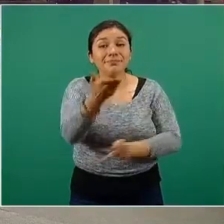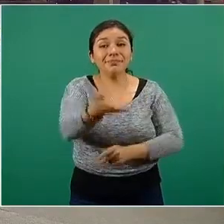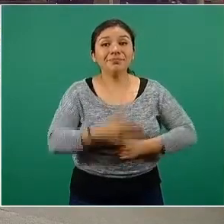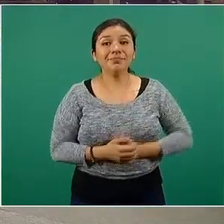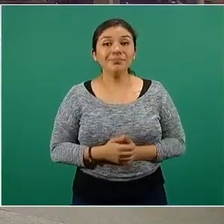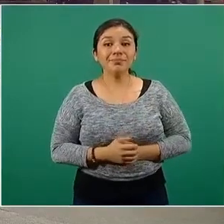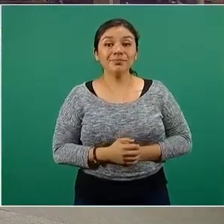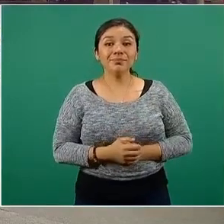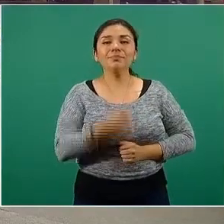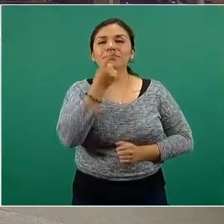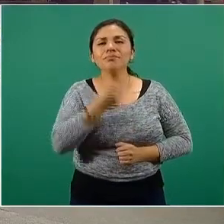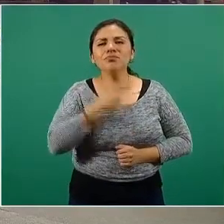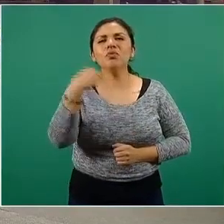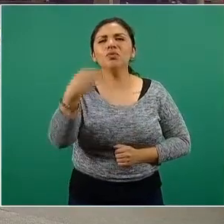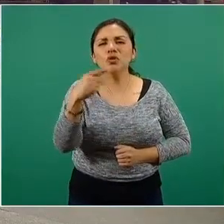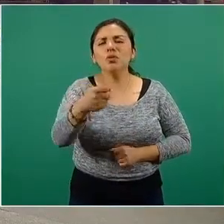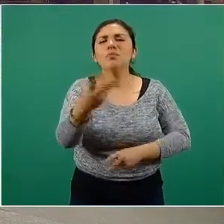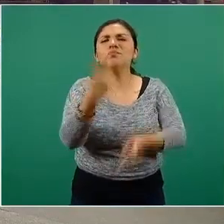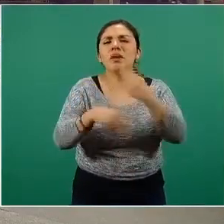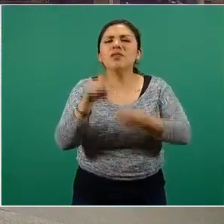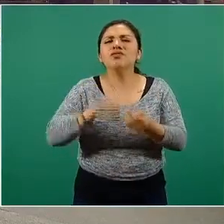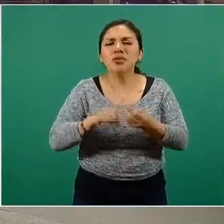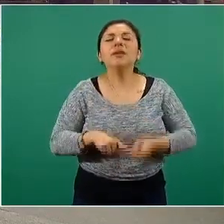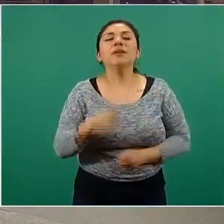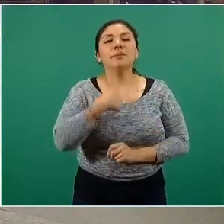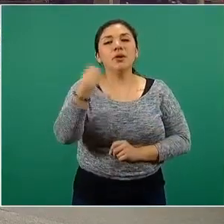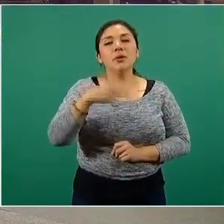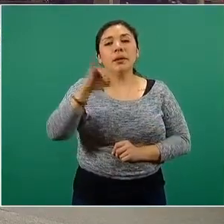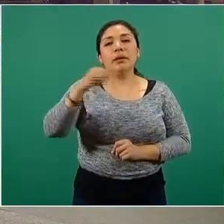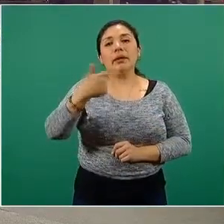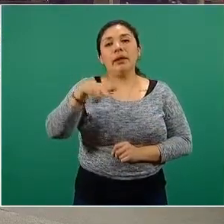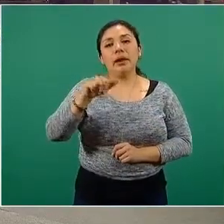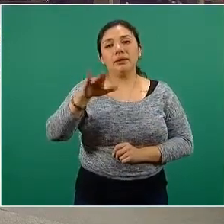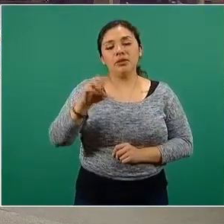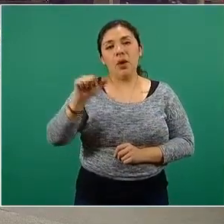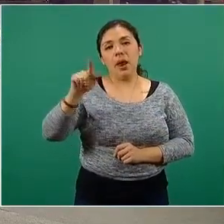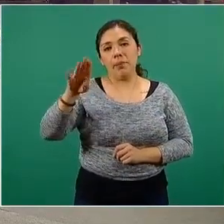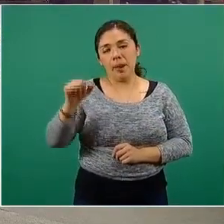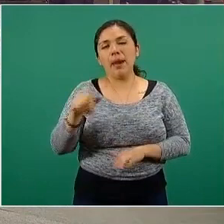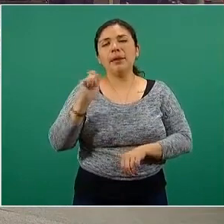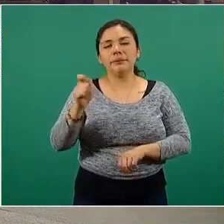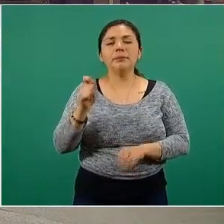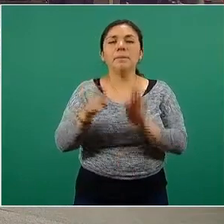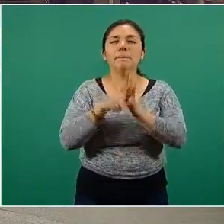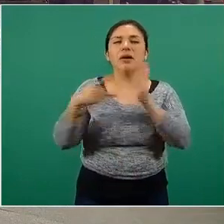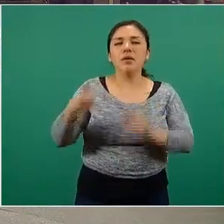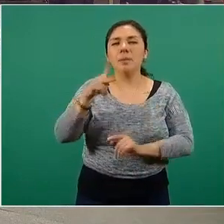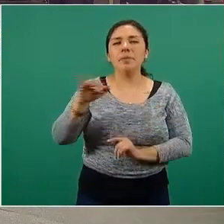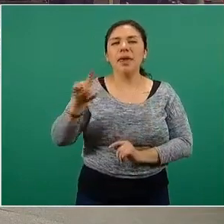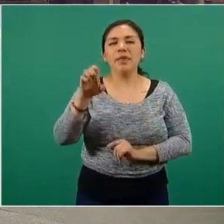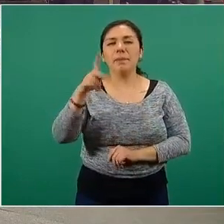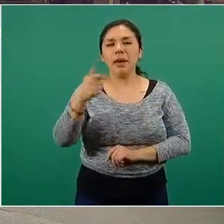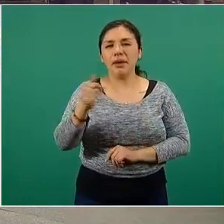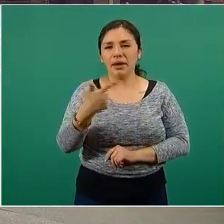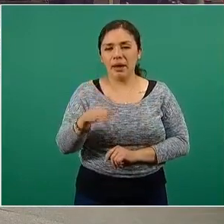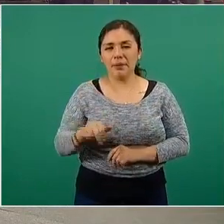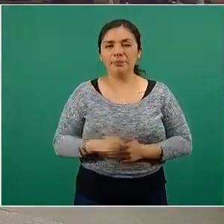si nos recuerda su nombre y de dónde nos acompaña. Sí, gracias. Ignacio de Alba, de Pie de Página. Buenas noches. A ver, han dicho que